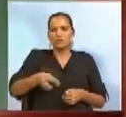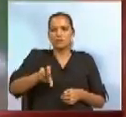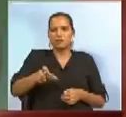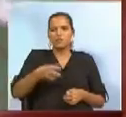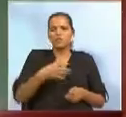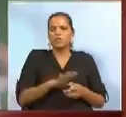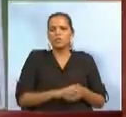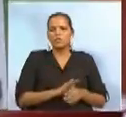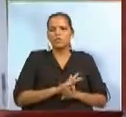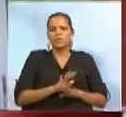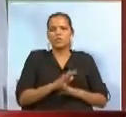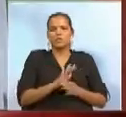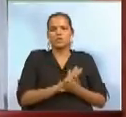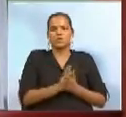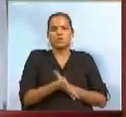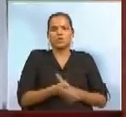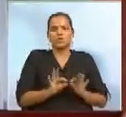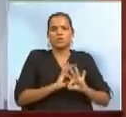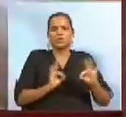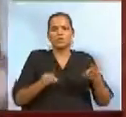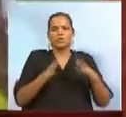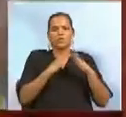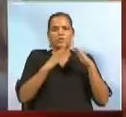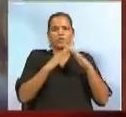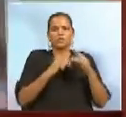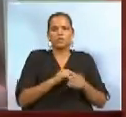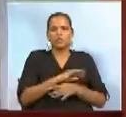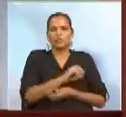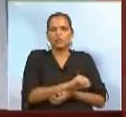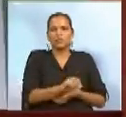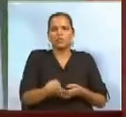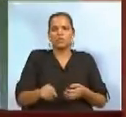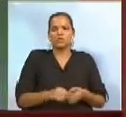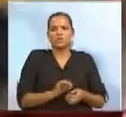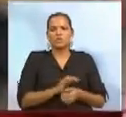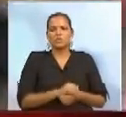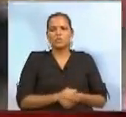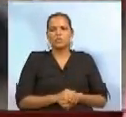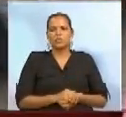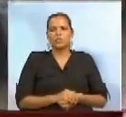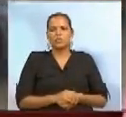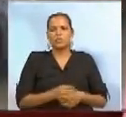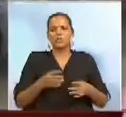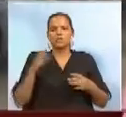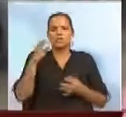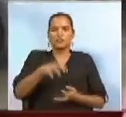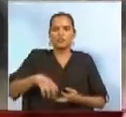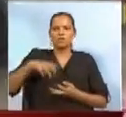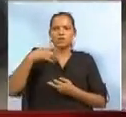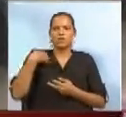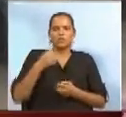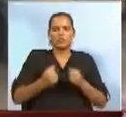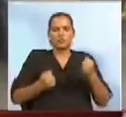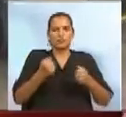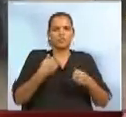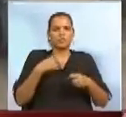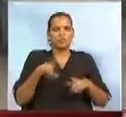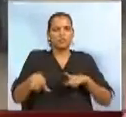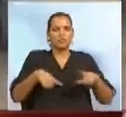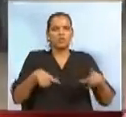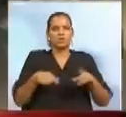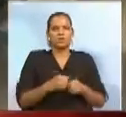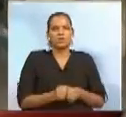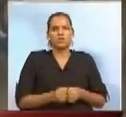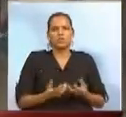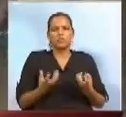siquiera, ni cómo baldear mi casa. Está lleno de lodo, como usted acaba de ver. Maquinaria se presentó en el lugar a tratar de